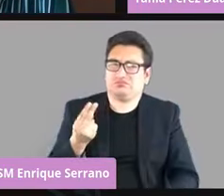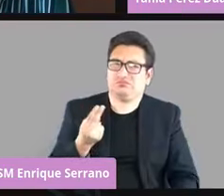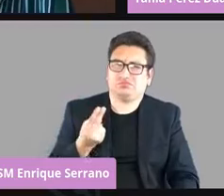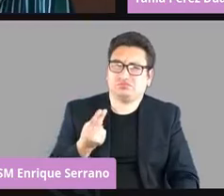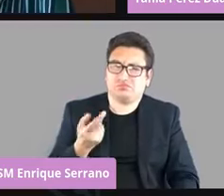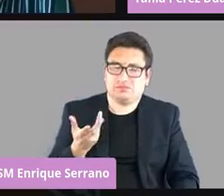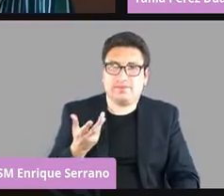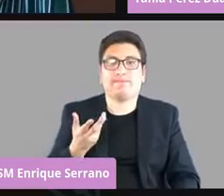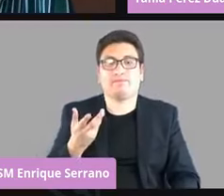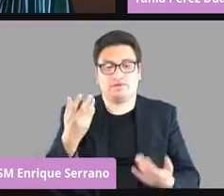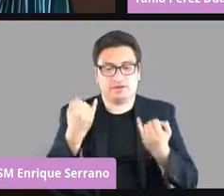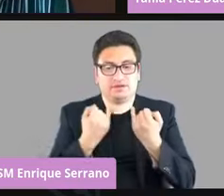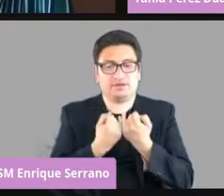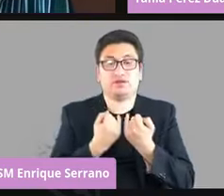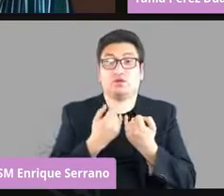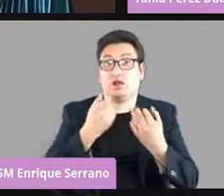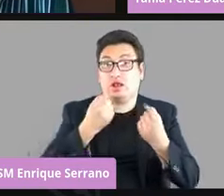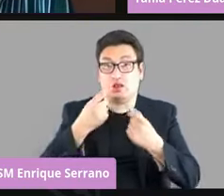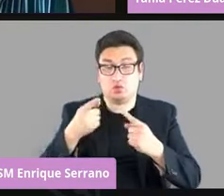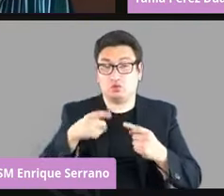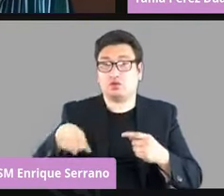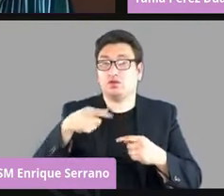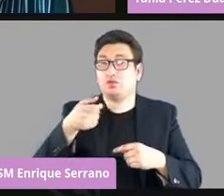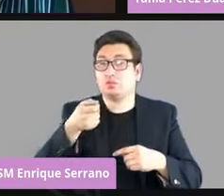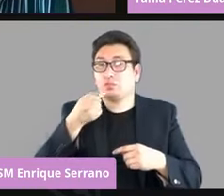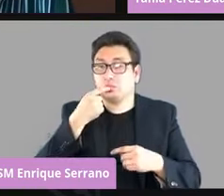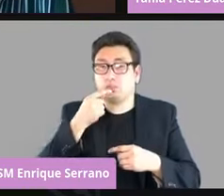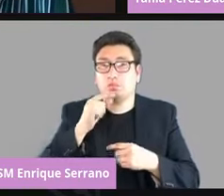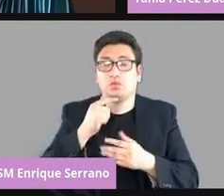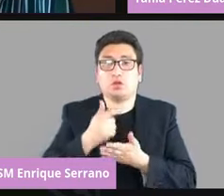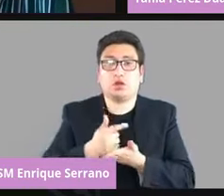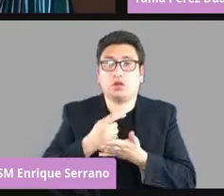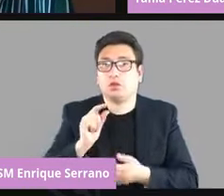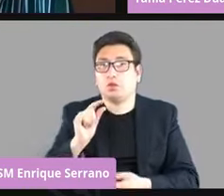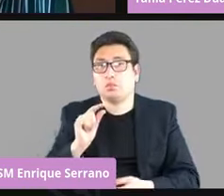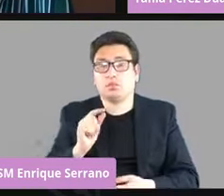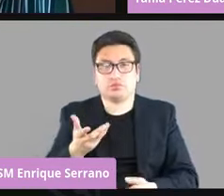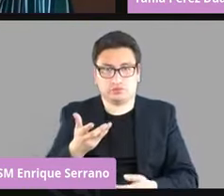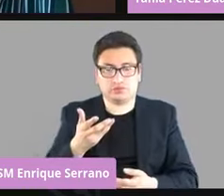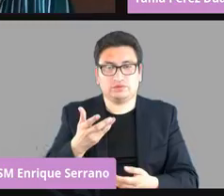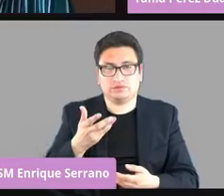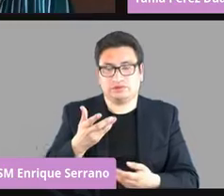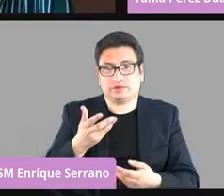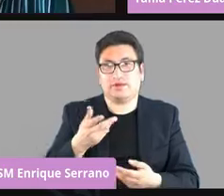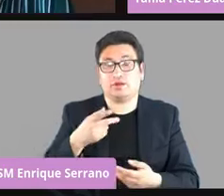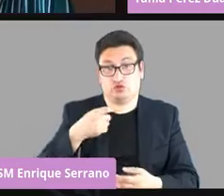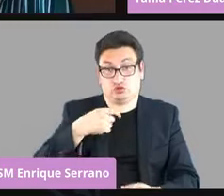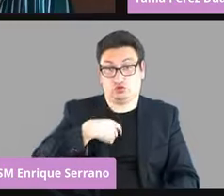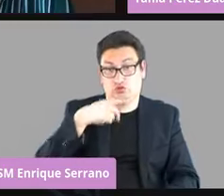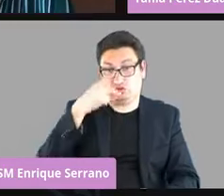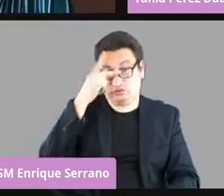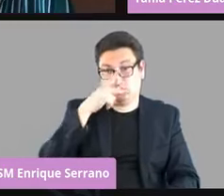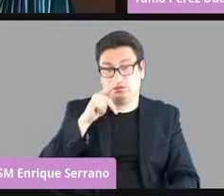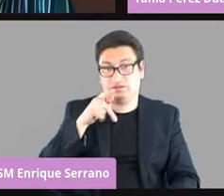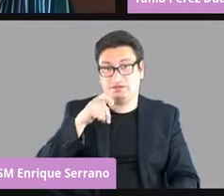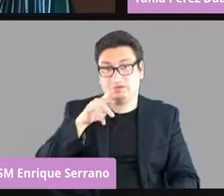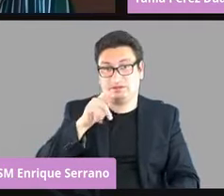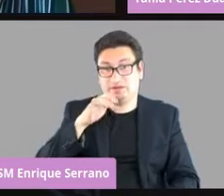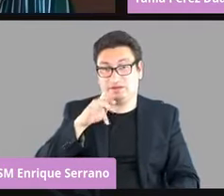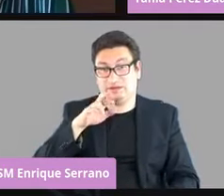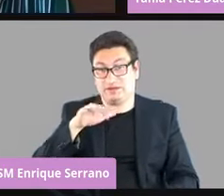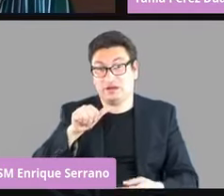y llegan con dosis chiquitas de antidepresivos. No soy psiquiatra, pero se necesita ahora